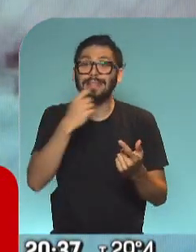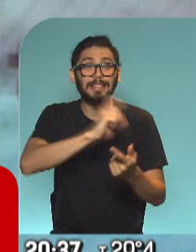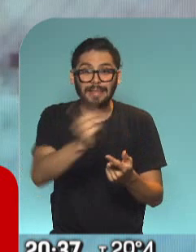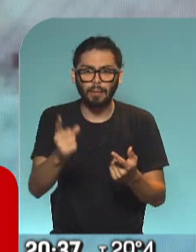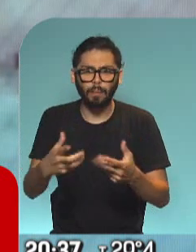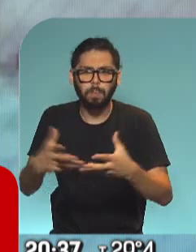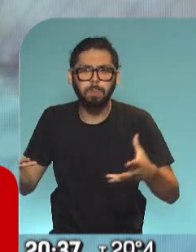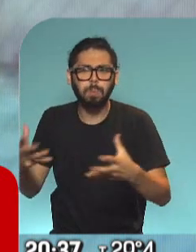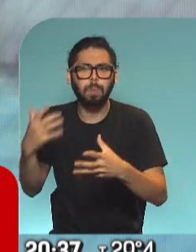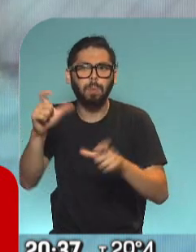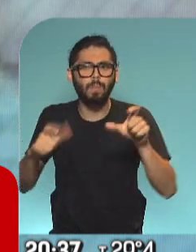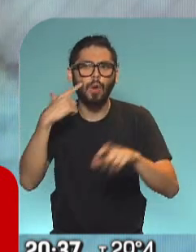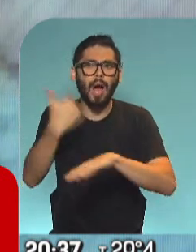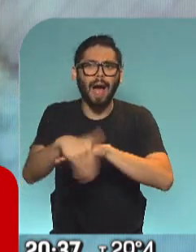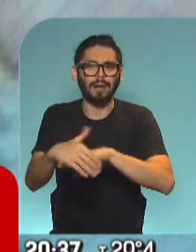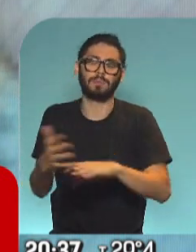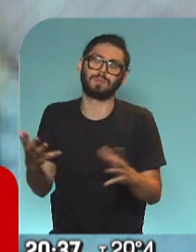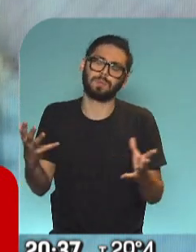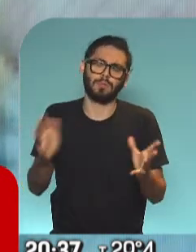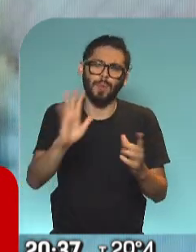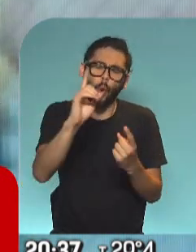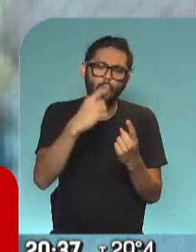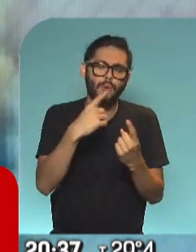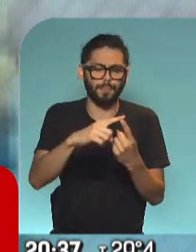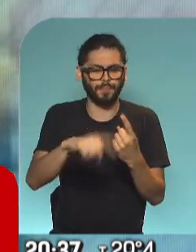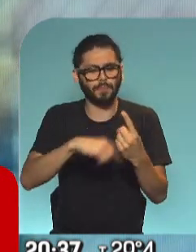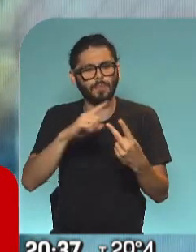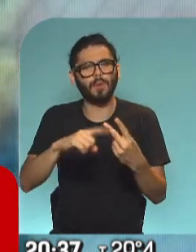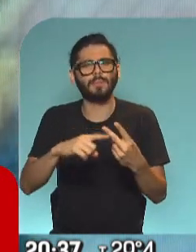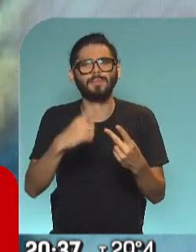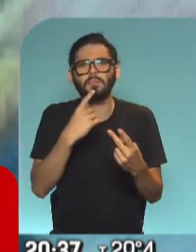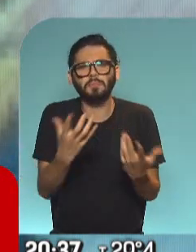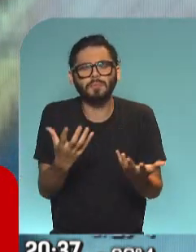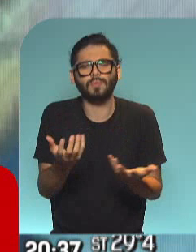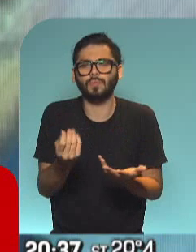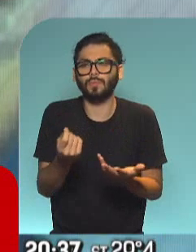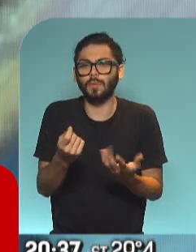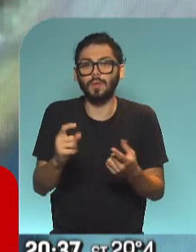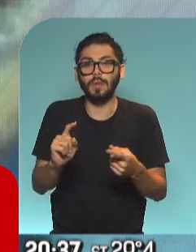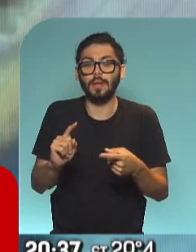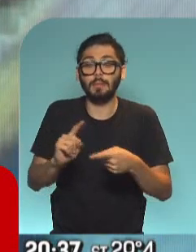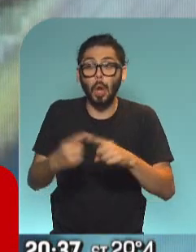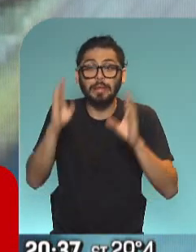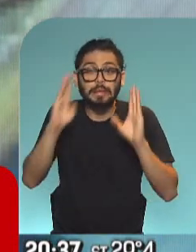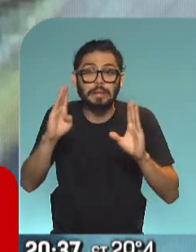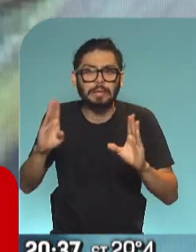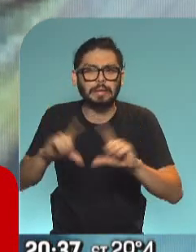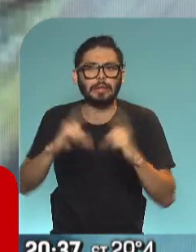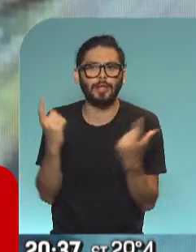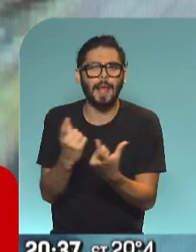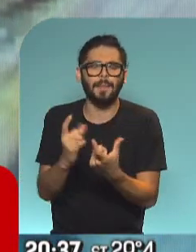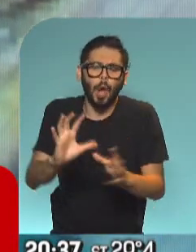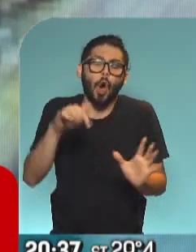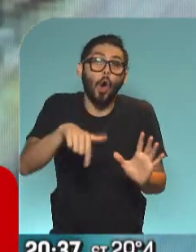lado, ¿cómo se hace para que no sea tan necesaria la política pública? ¿Se entiende? Es obvio que hoy es